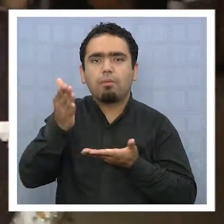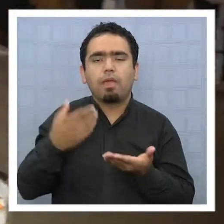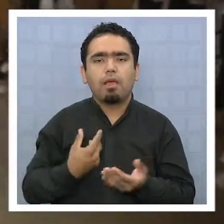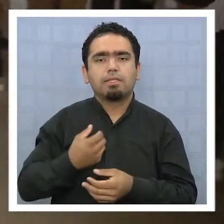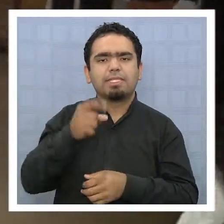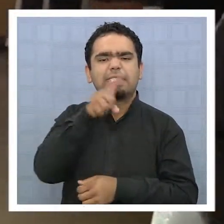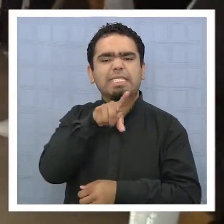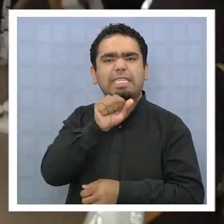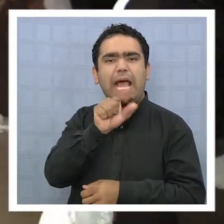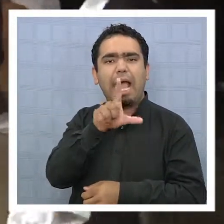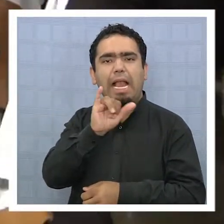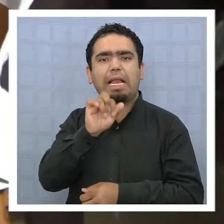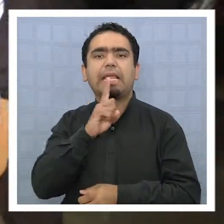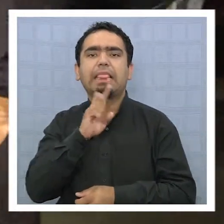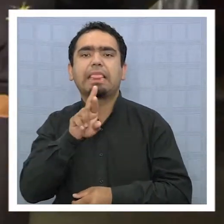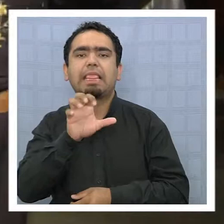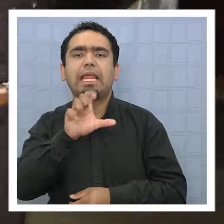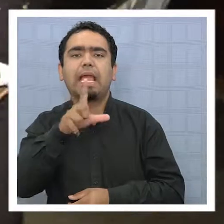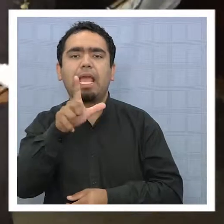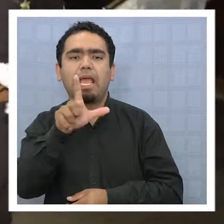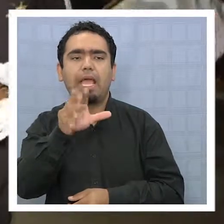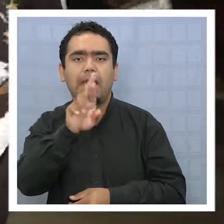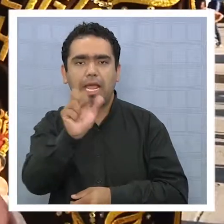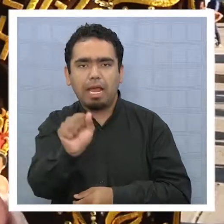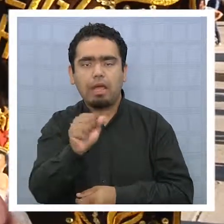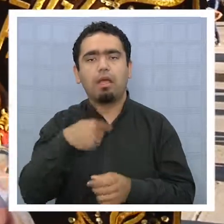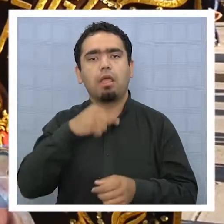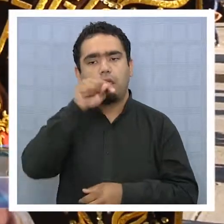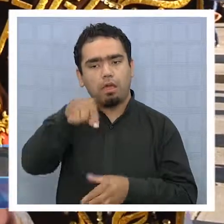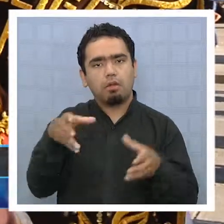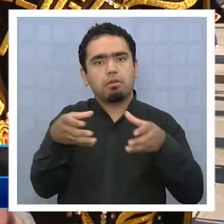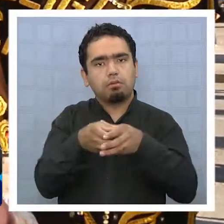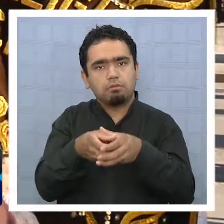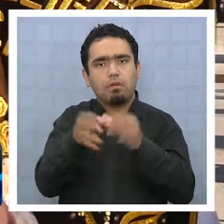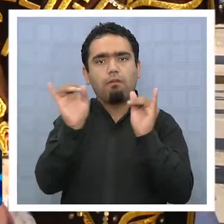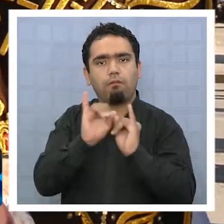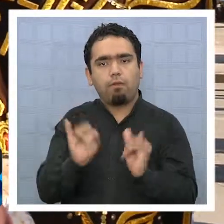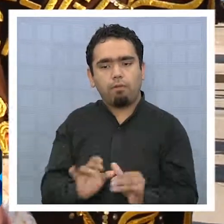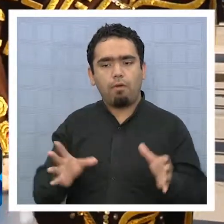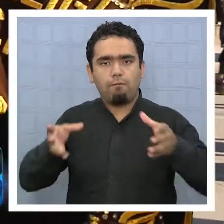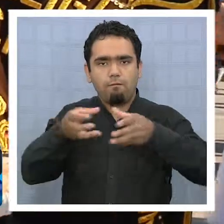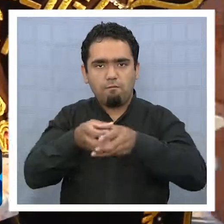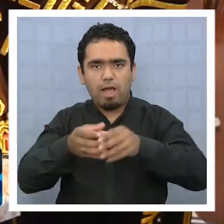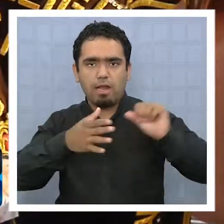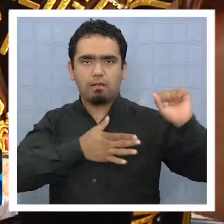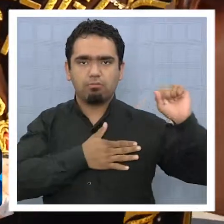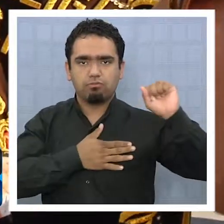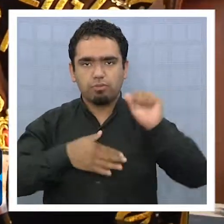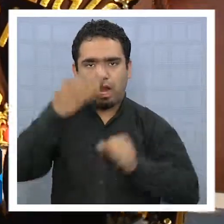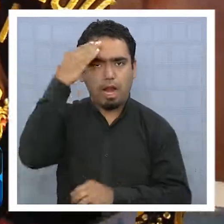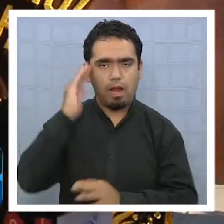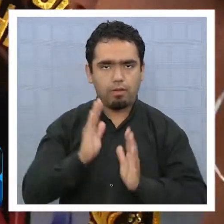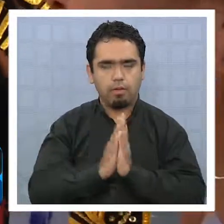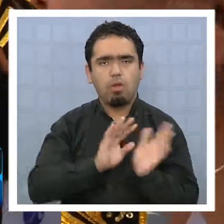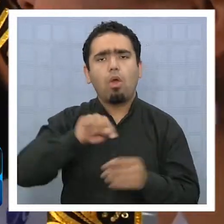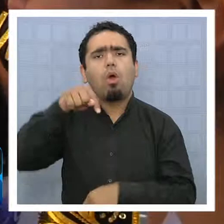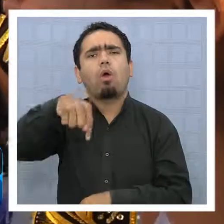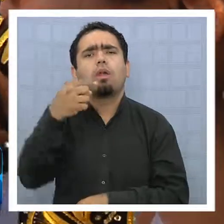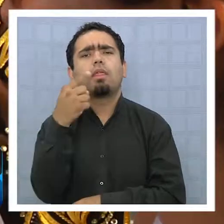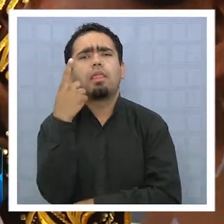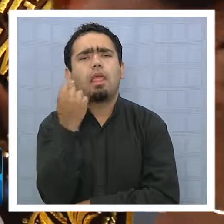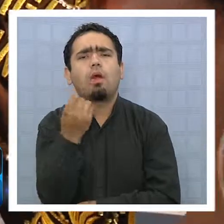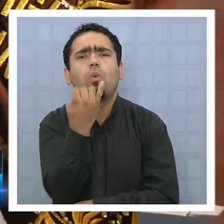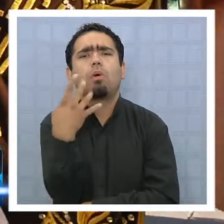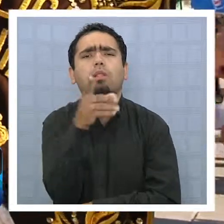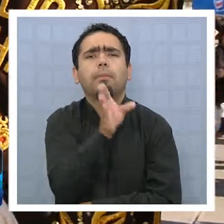mineros de Andacollo, se juntaron algunos bailarines y acá se formó el baile chino. En el día de hoy, ¿cuánta gente pertenece a